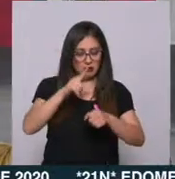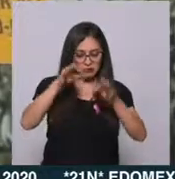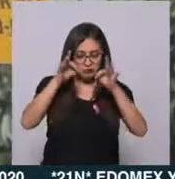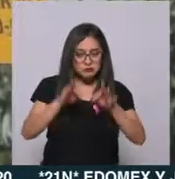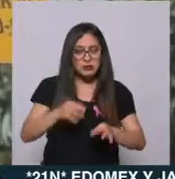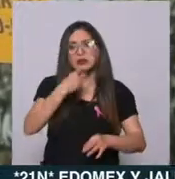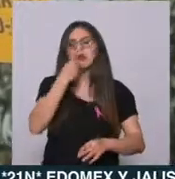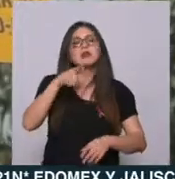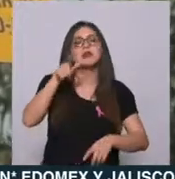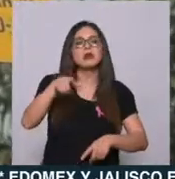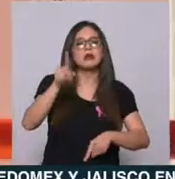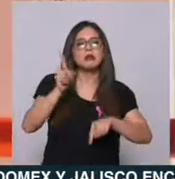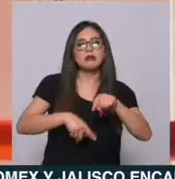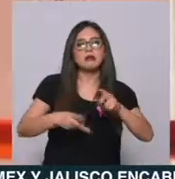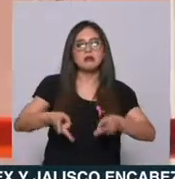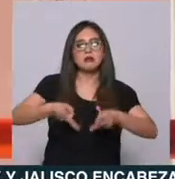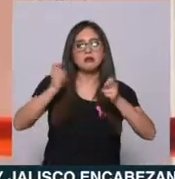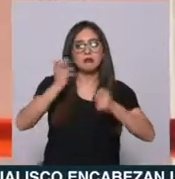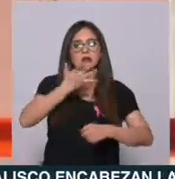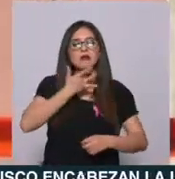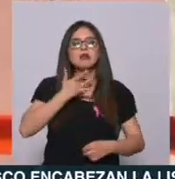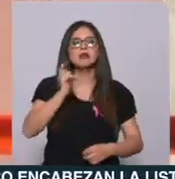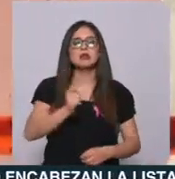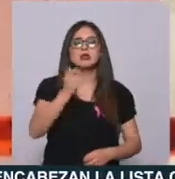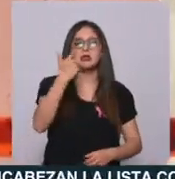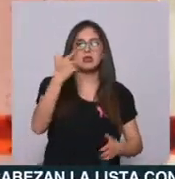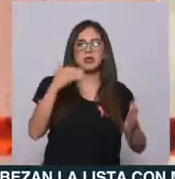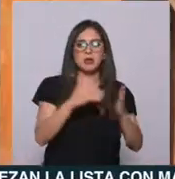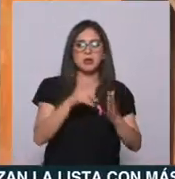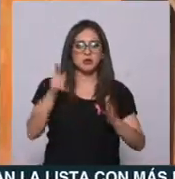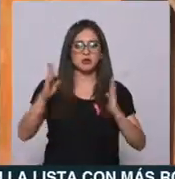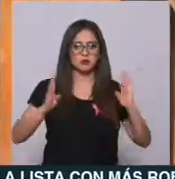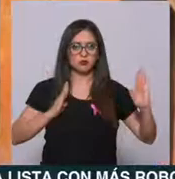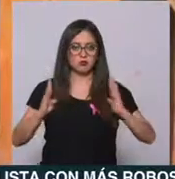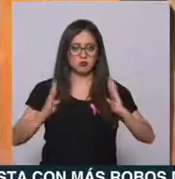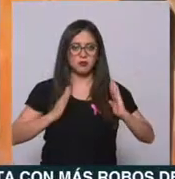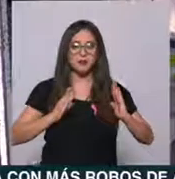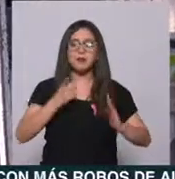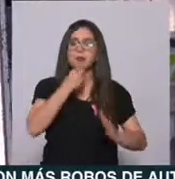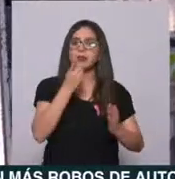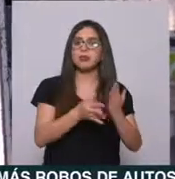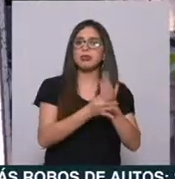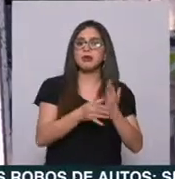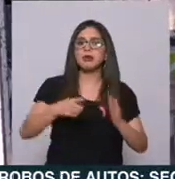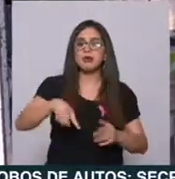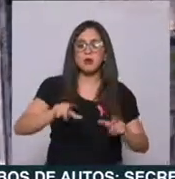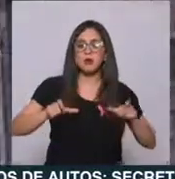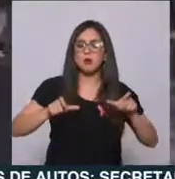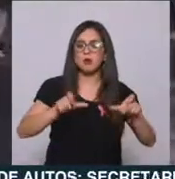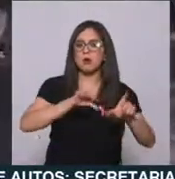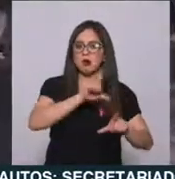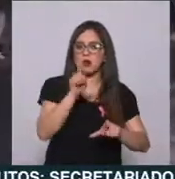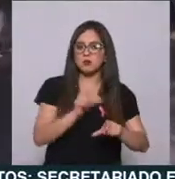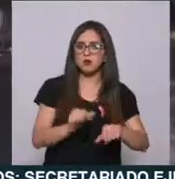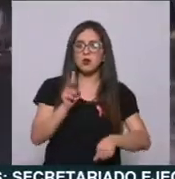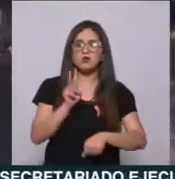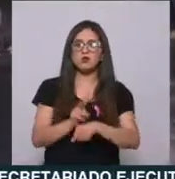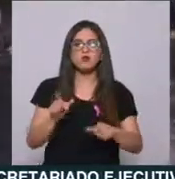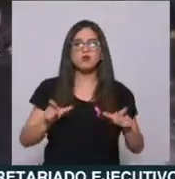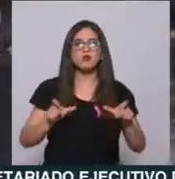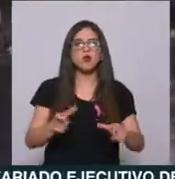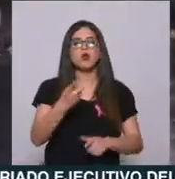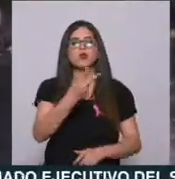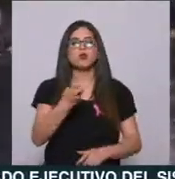combate el robo de combustible con cerca de 7,000 efectivos. Añadió que actualmente la Guardia Nacional opera en